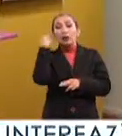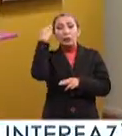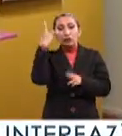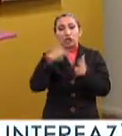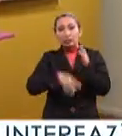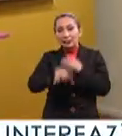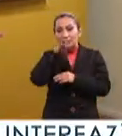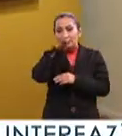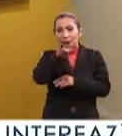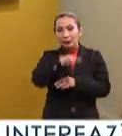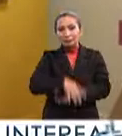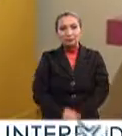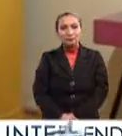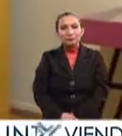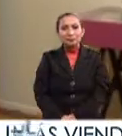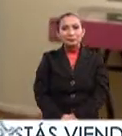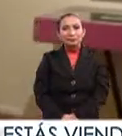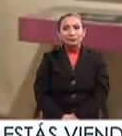marzo del 2019.